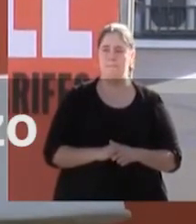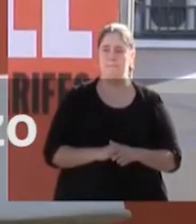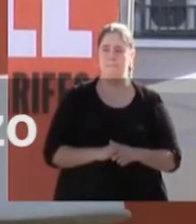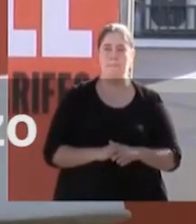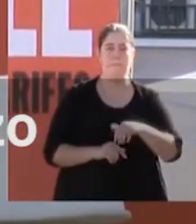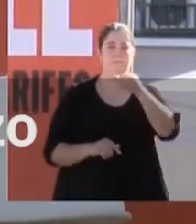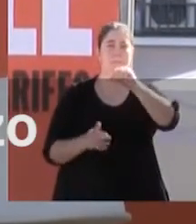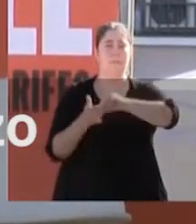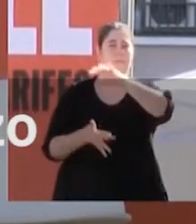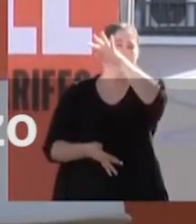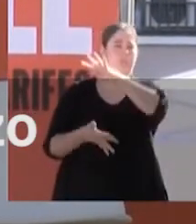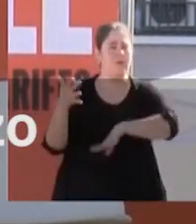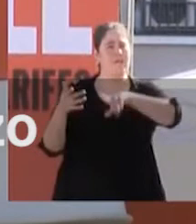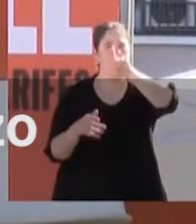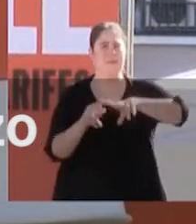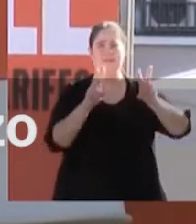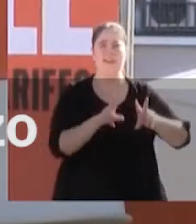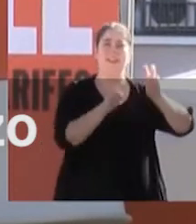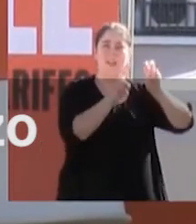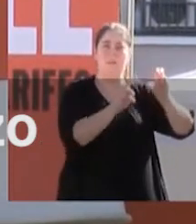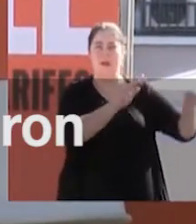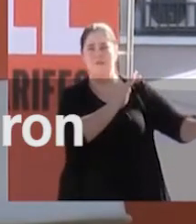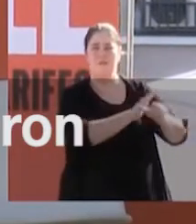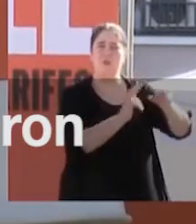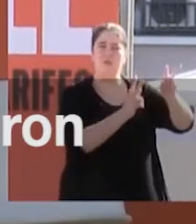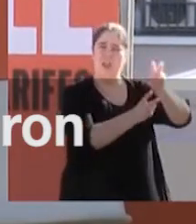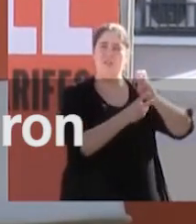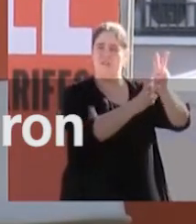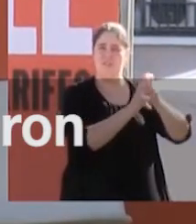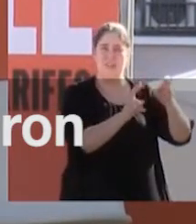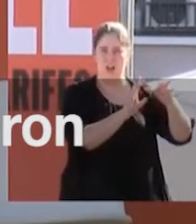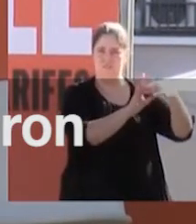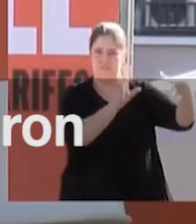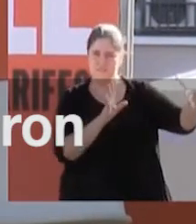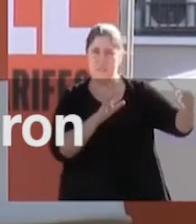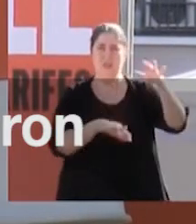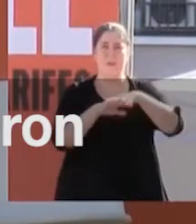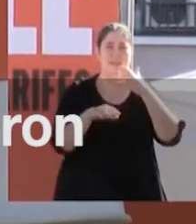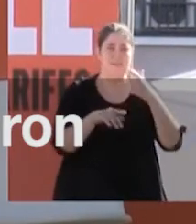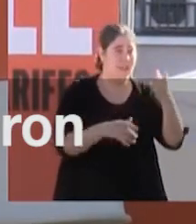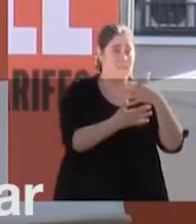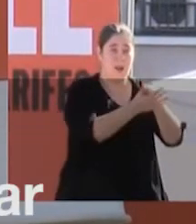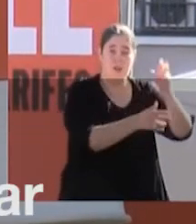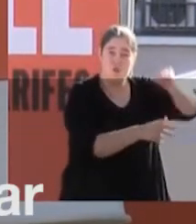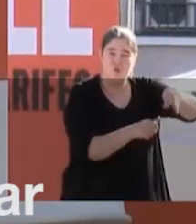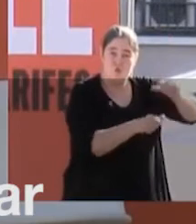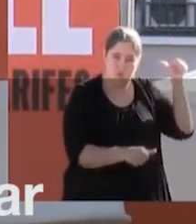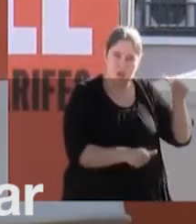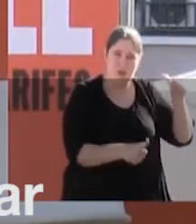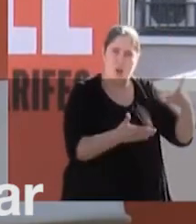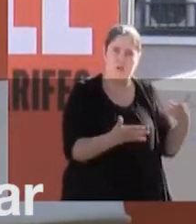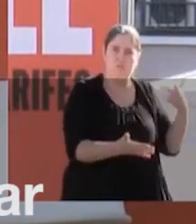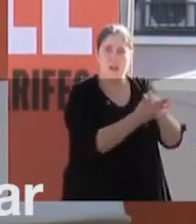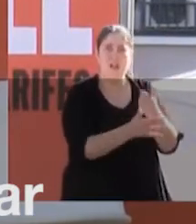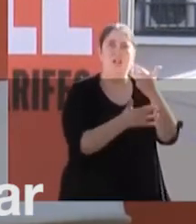barcelona- le tuerce el brazo también al fraude fiscal para que los que nunca pagaron paguen de una vez 56 millones